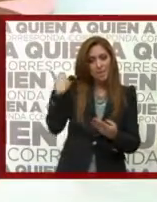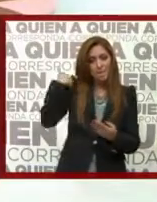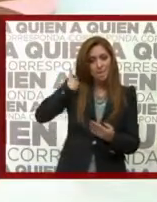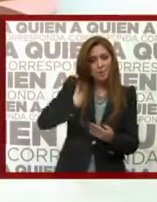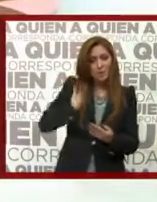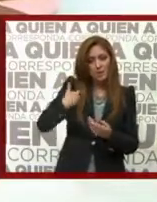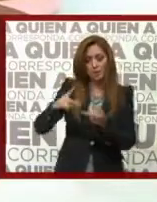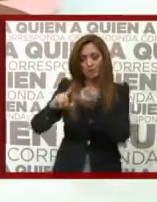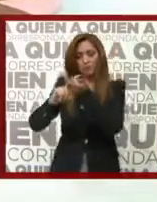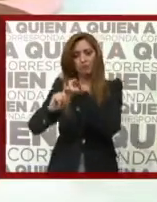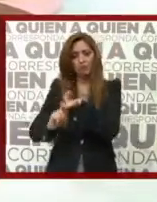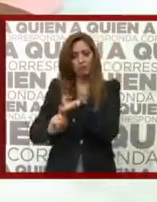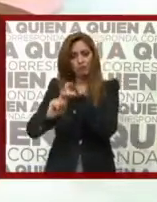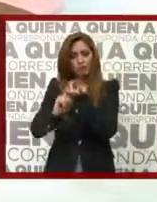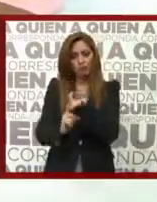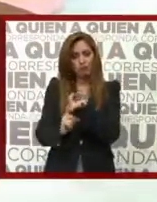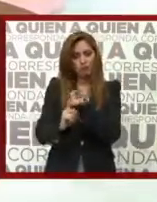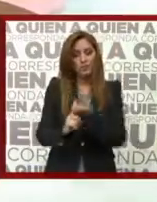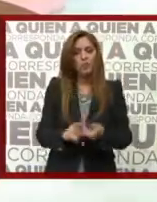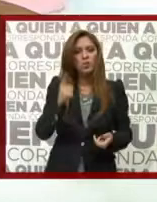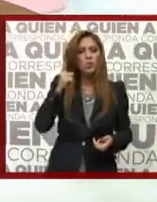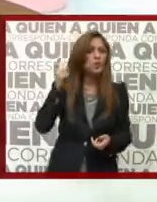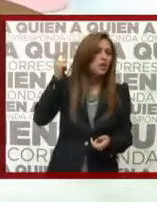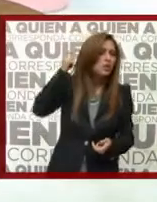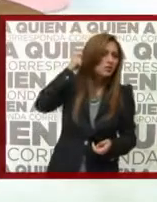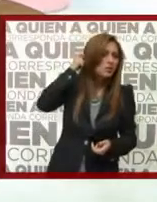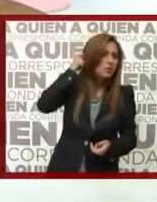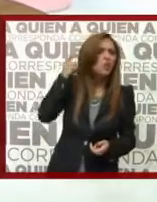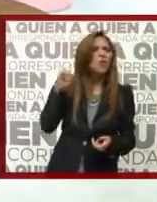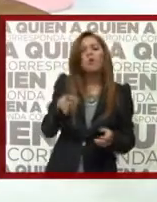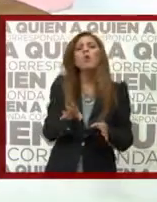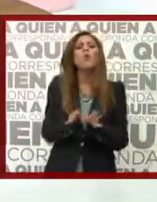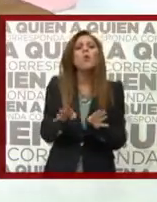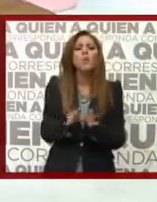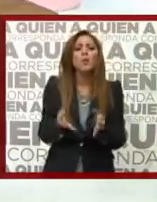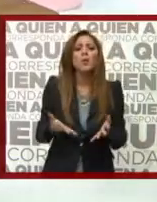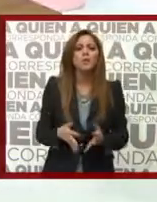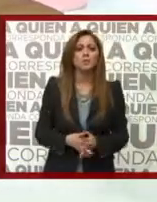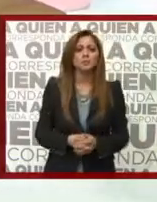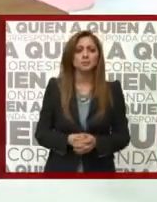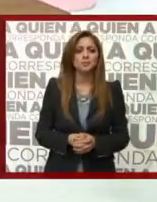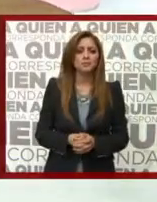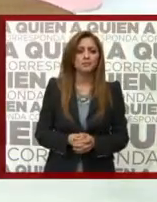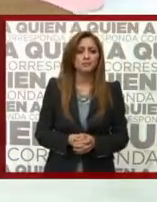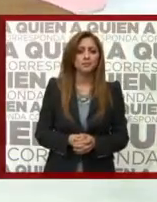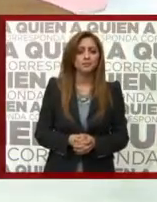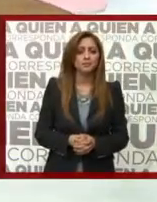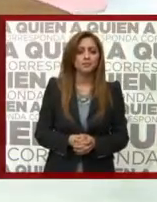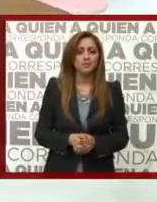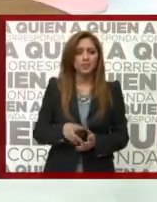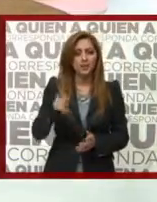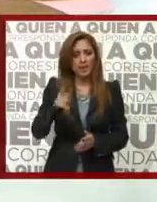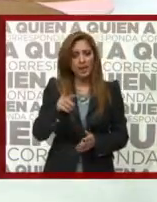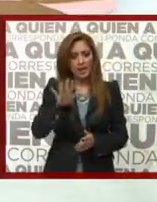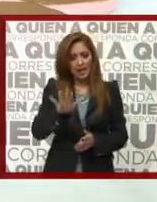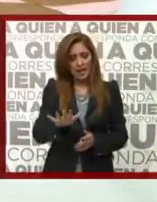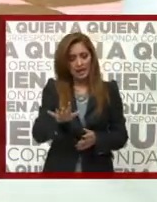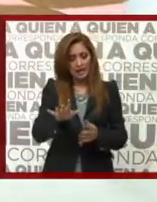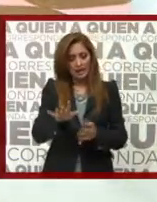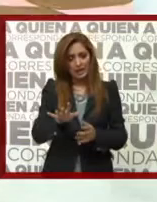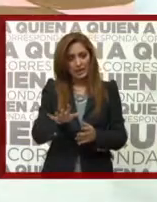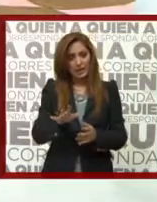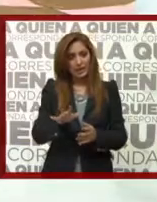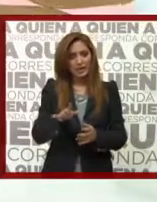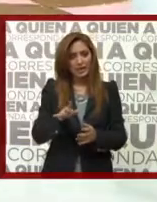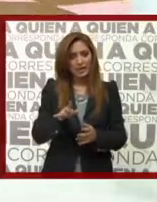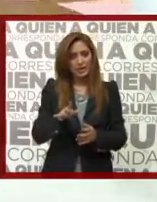bolsa cuando vamos todas las mujeres. ¿La cuelgas en la oreja o cómo? ¿Mandé? No, no, no, no, mira. ¿La cuelgas en la bolsa? Lo colocamos aquí. Ahí